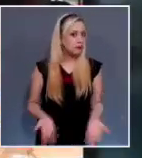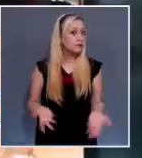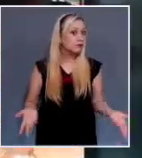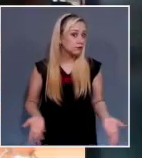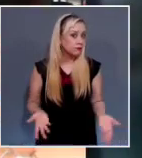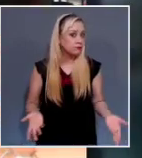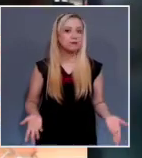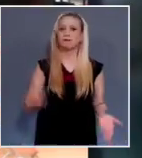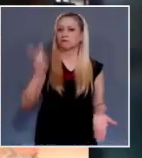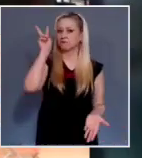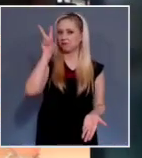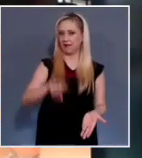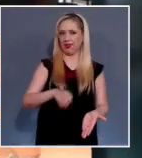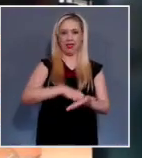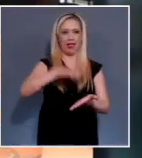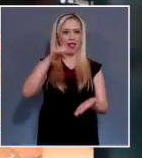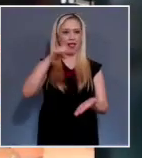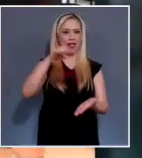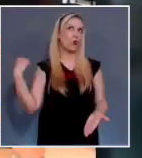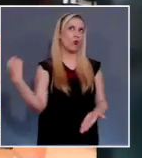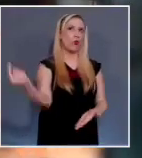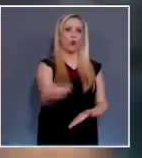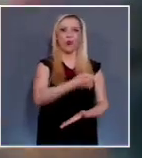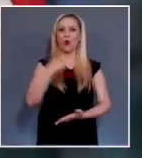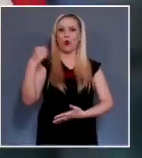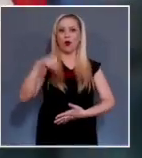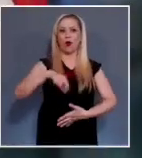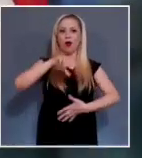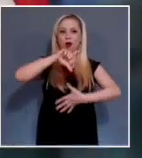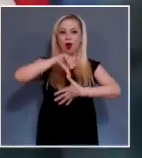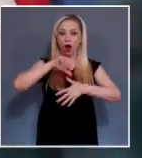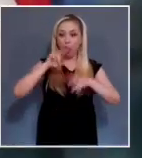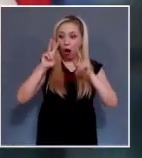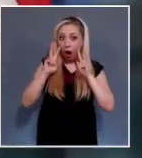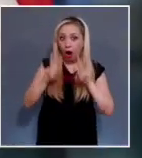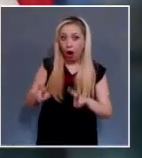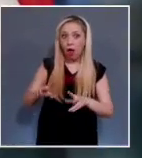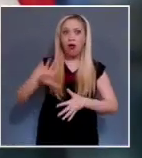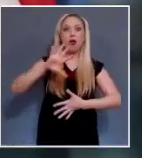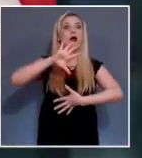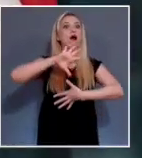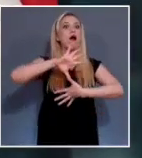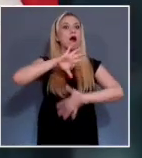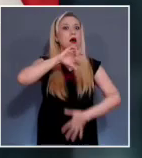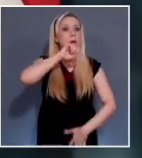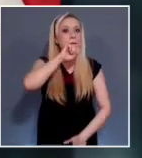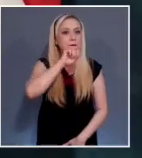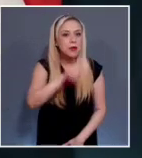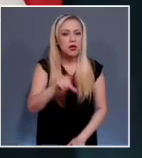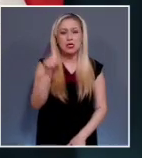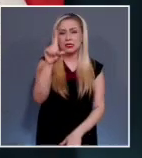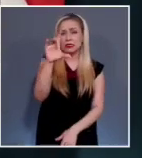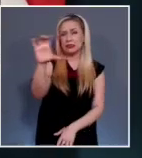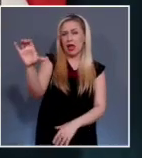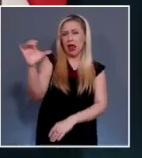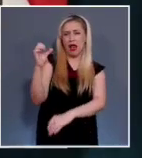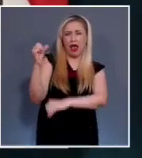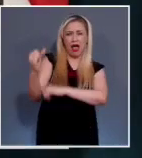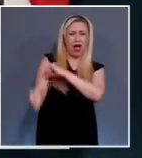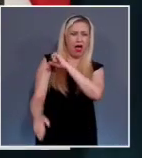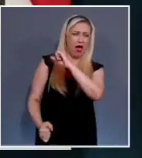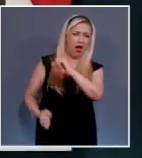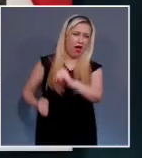en el continente. Añadió que el objetivo es erradicar el viejo sistema que duró 100 años. En el encuentro, en donde se